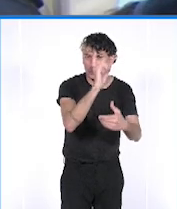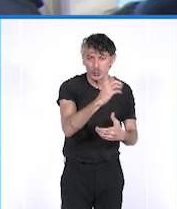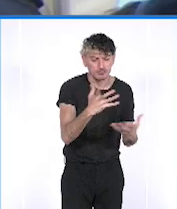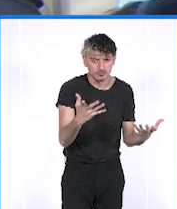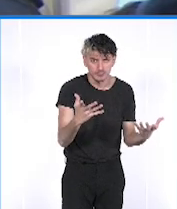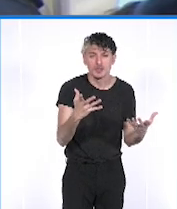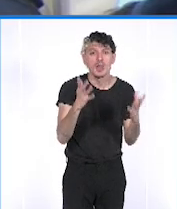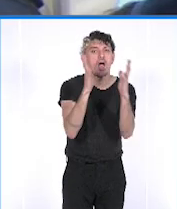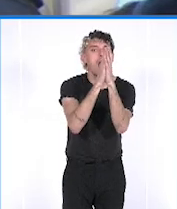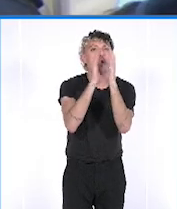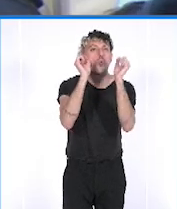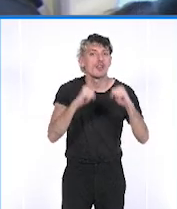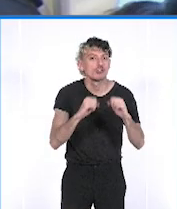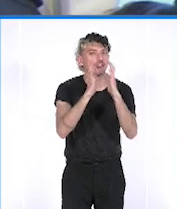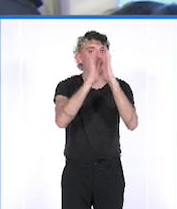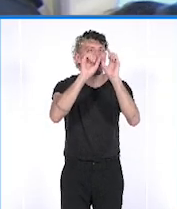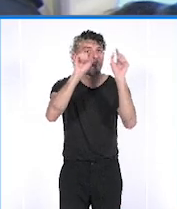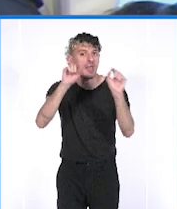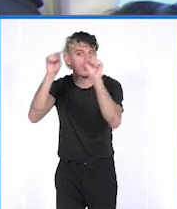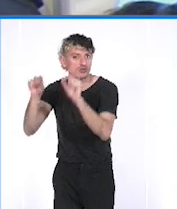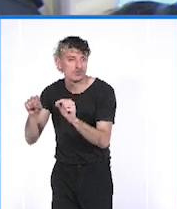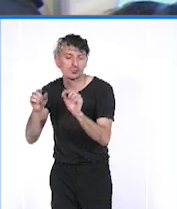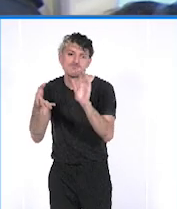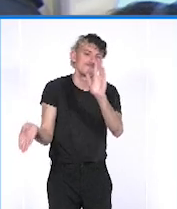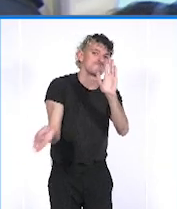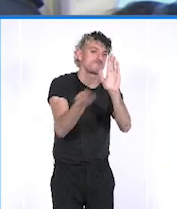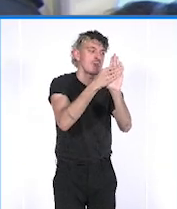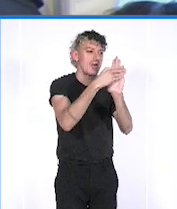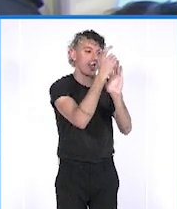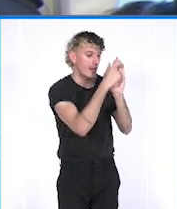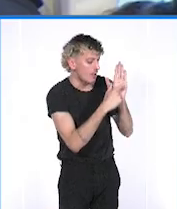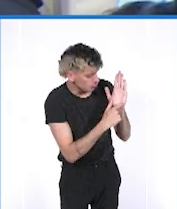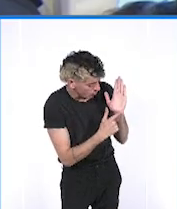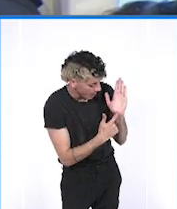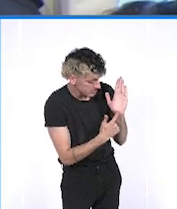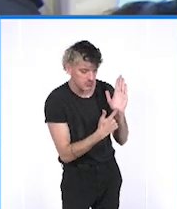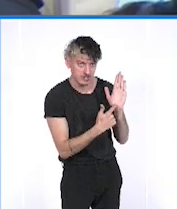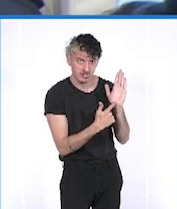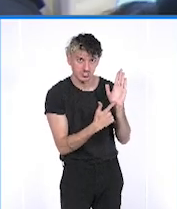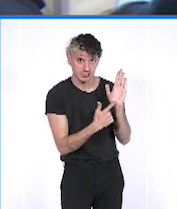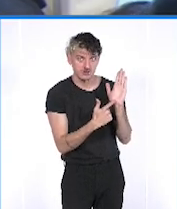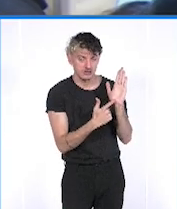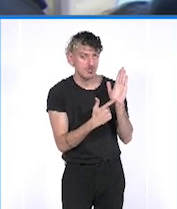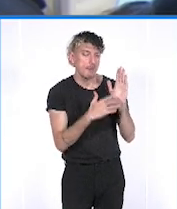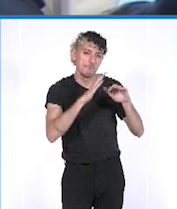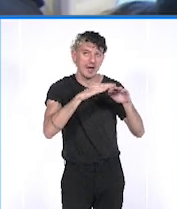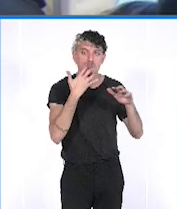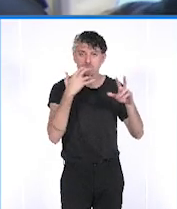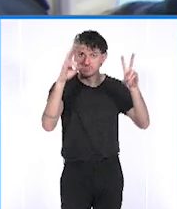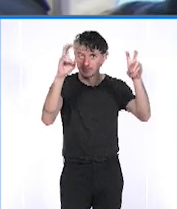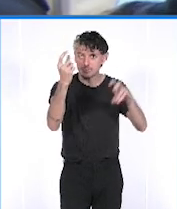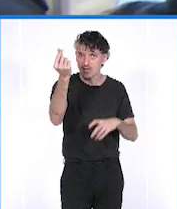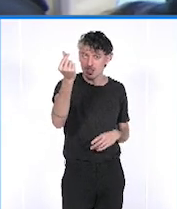en los acuerdos de convenios sí haría unas cláusulas de actualización sobre temas de por lo menos de convenios salariales